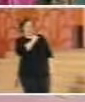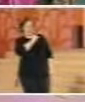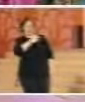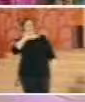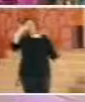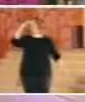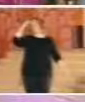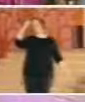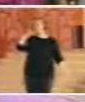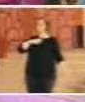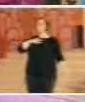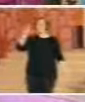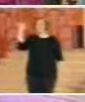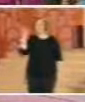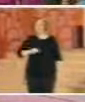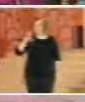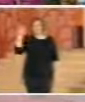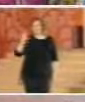Oh my God. No.